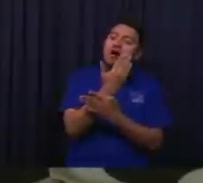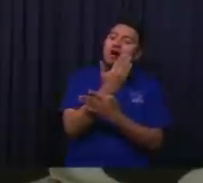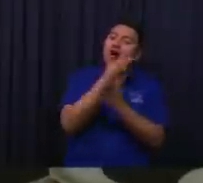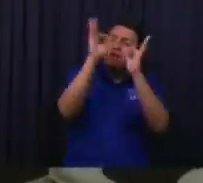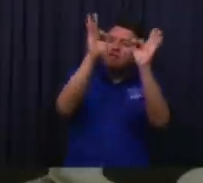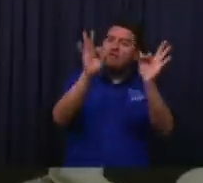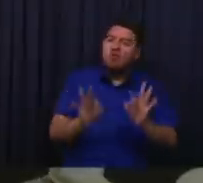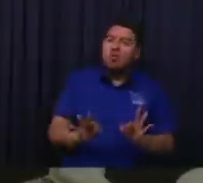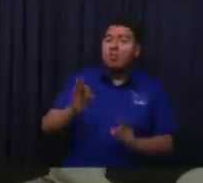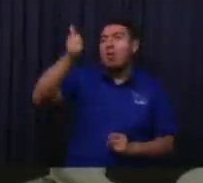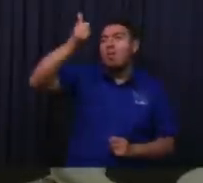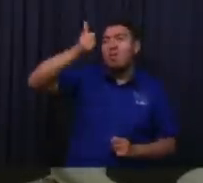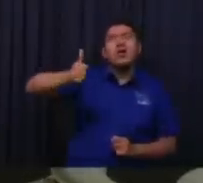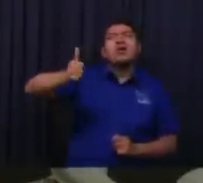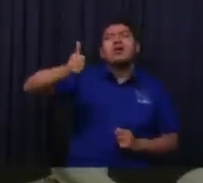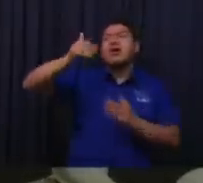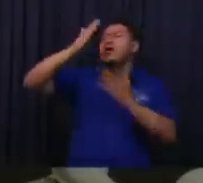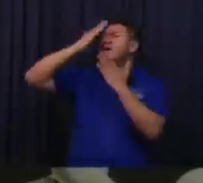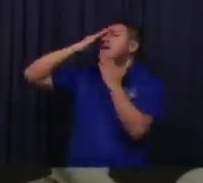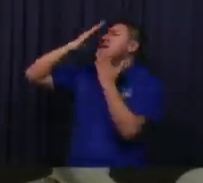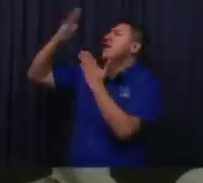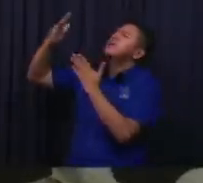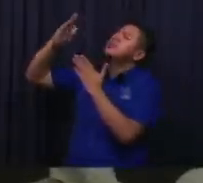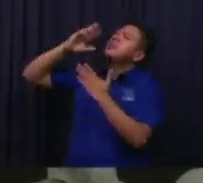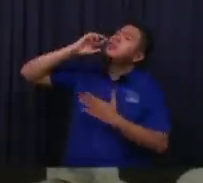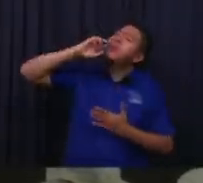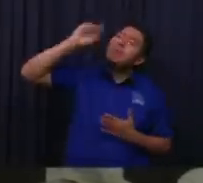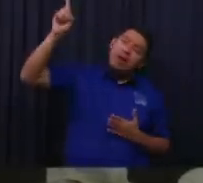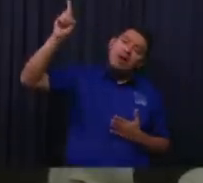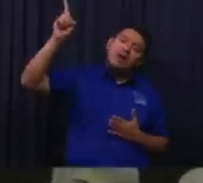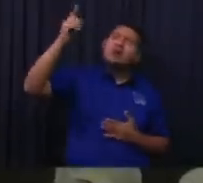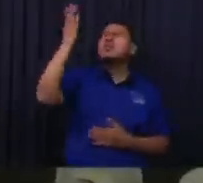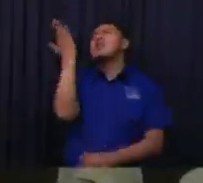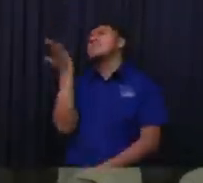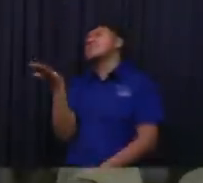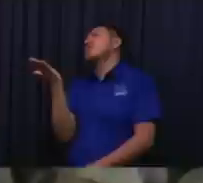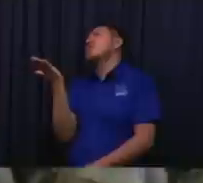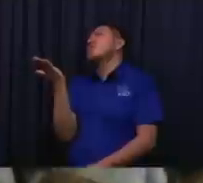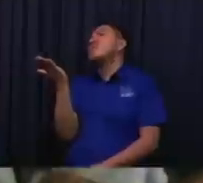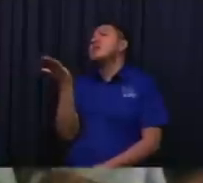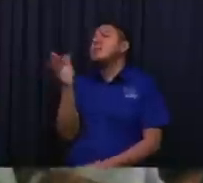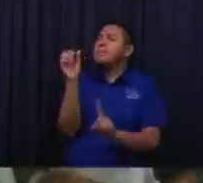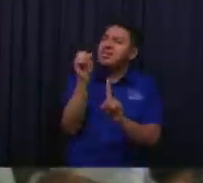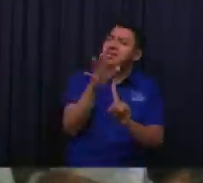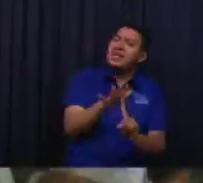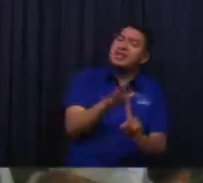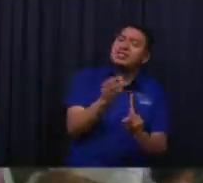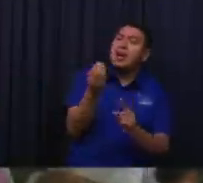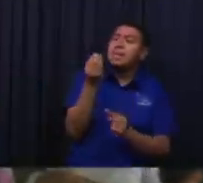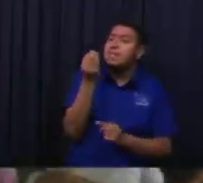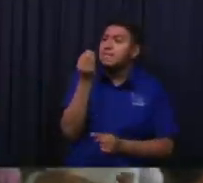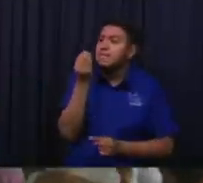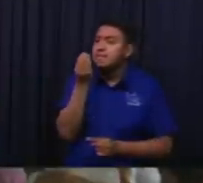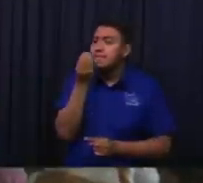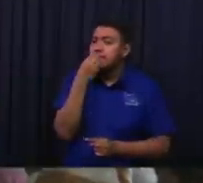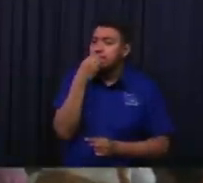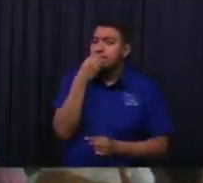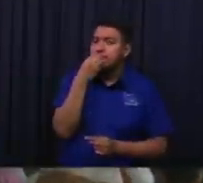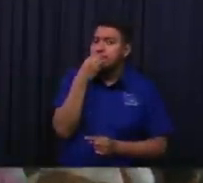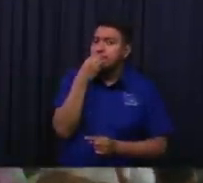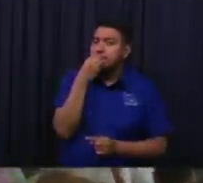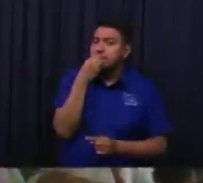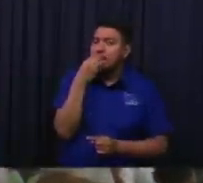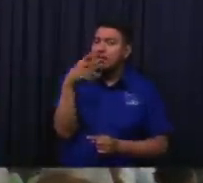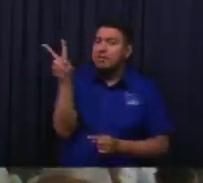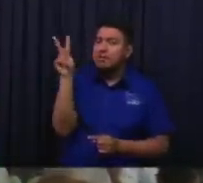expectativa. Gracias, papá. Te pedimos que santifiques el pan, que santifiques el